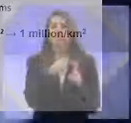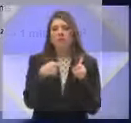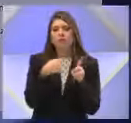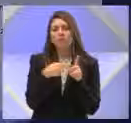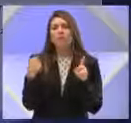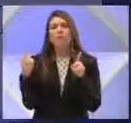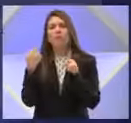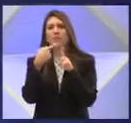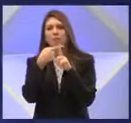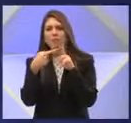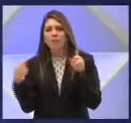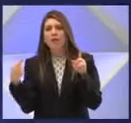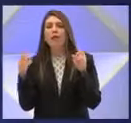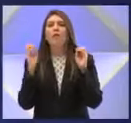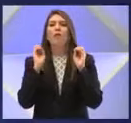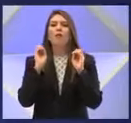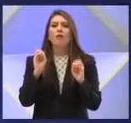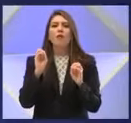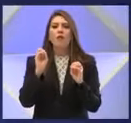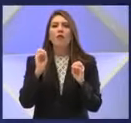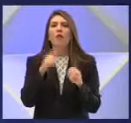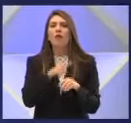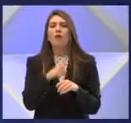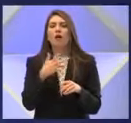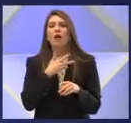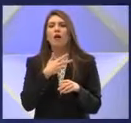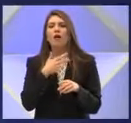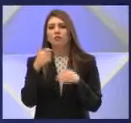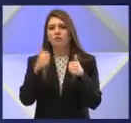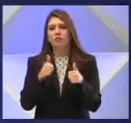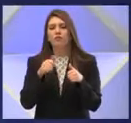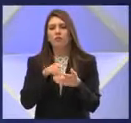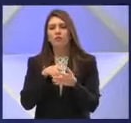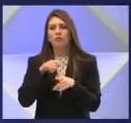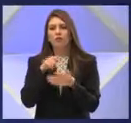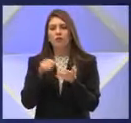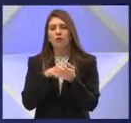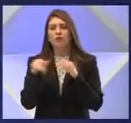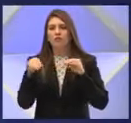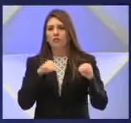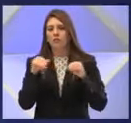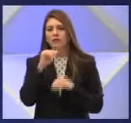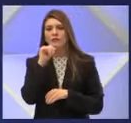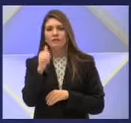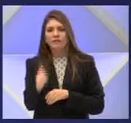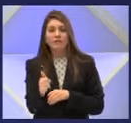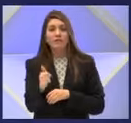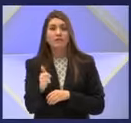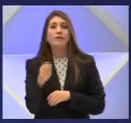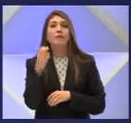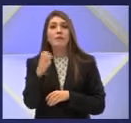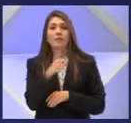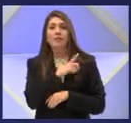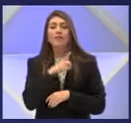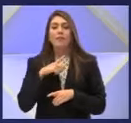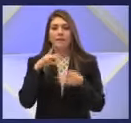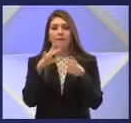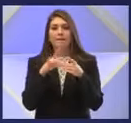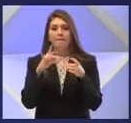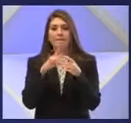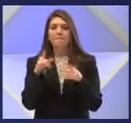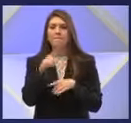medias y por órbitas ya estacionarias eso hay que definirlo con toda claridad